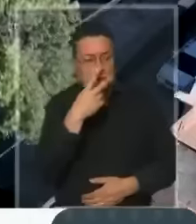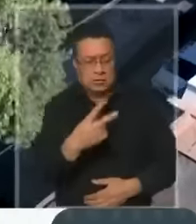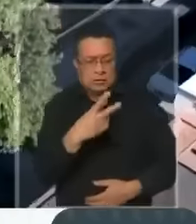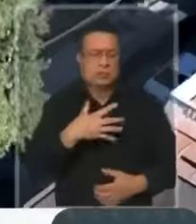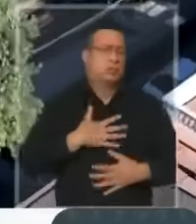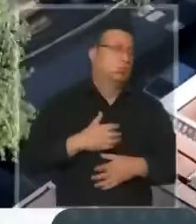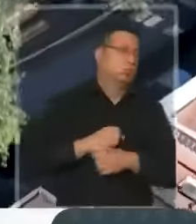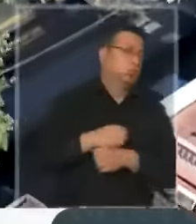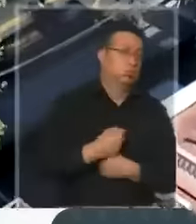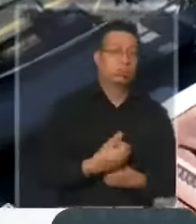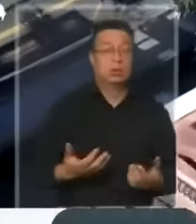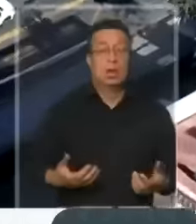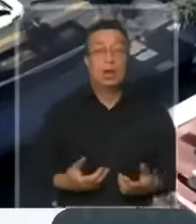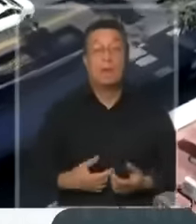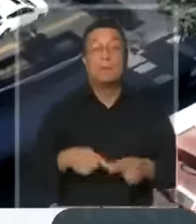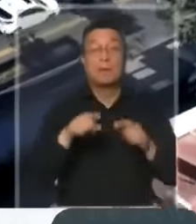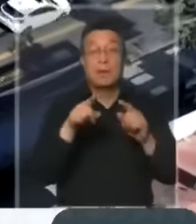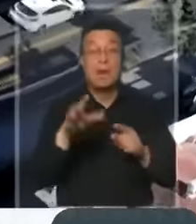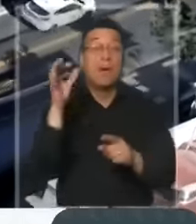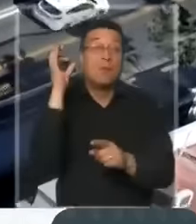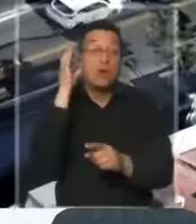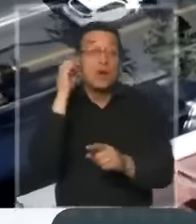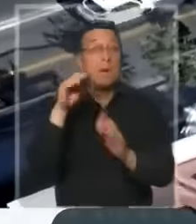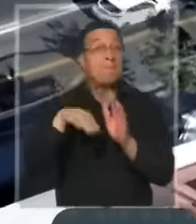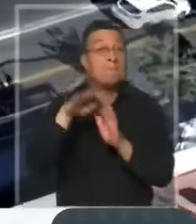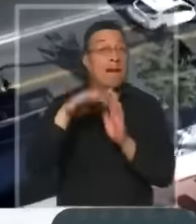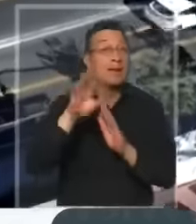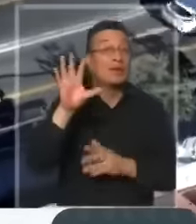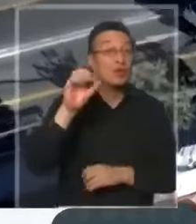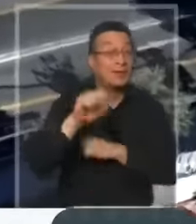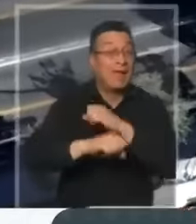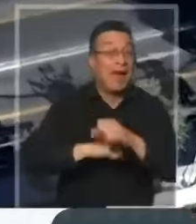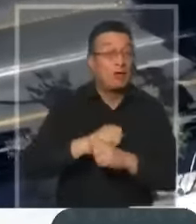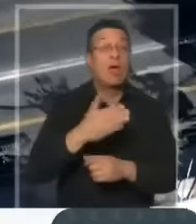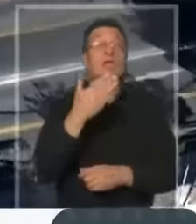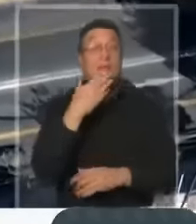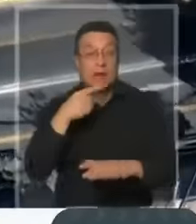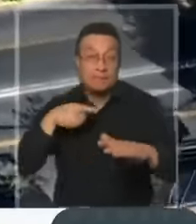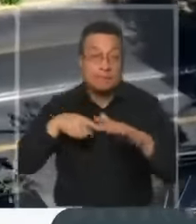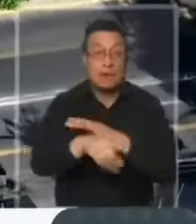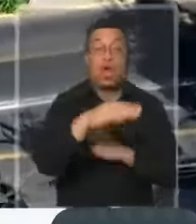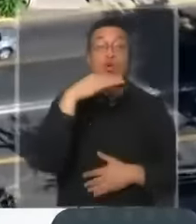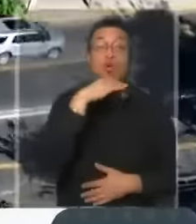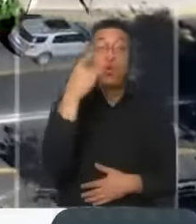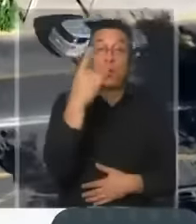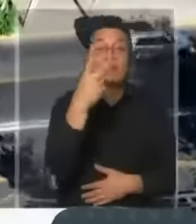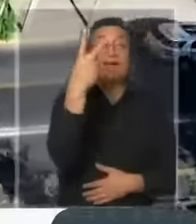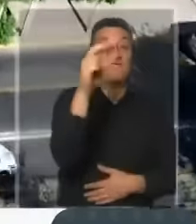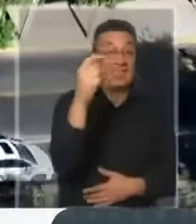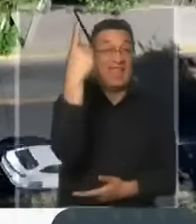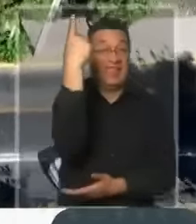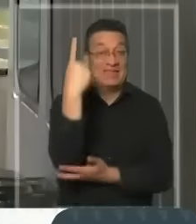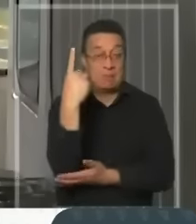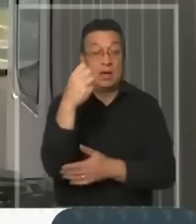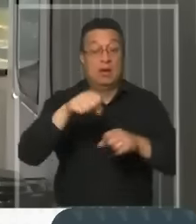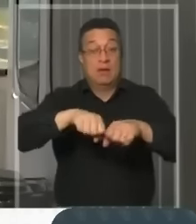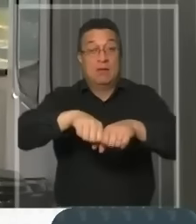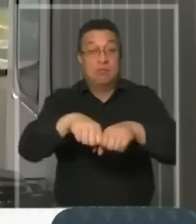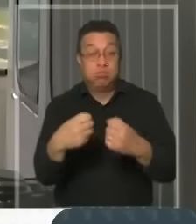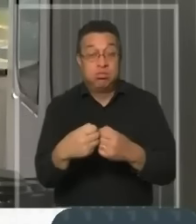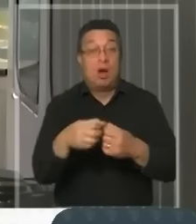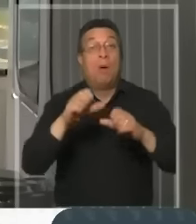terrible. En la misma línea, una mujer de poco más de 50 años ingresó de urgencia el 20 de diciembre por una fractura con